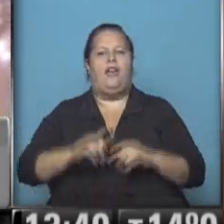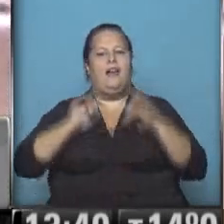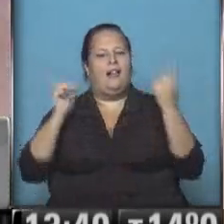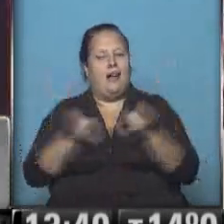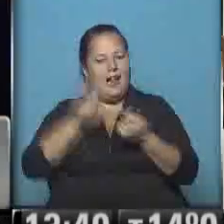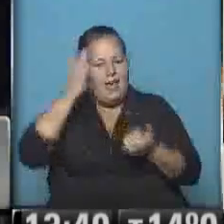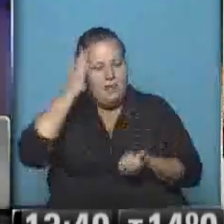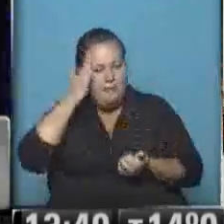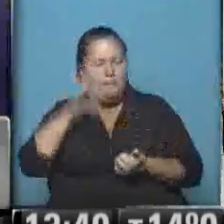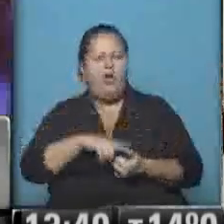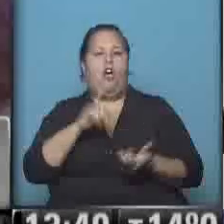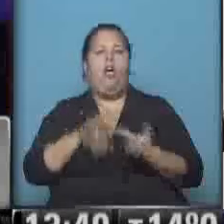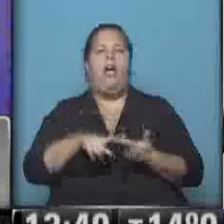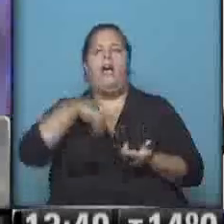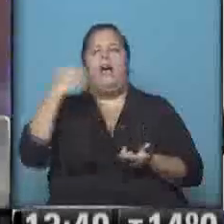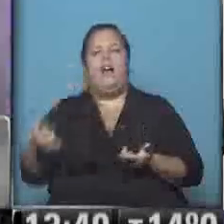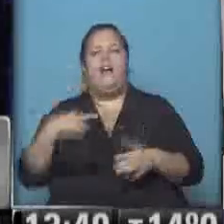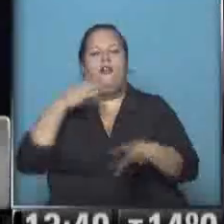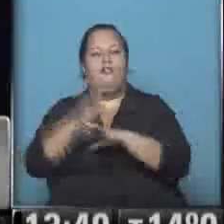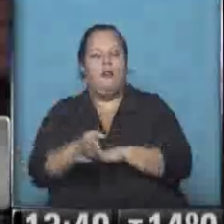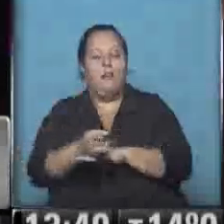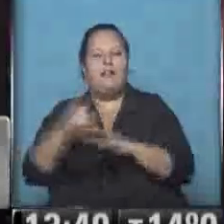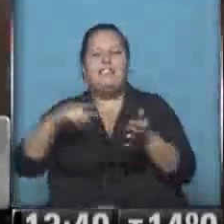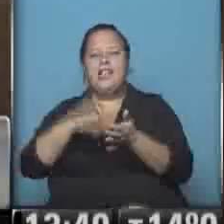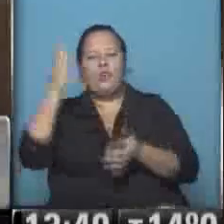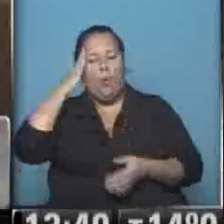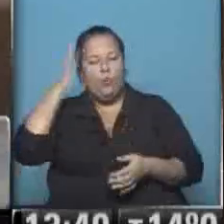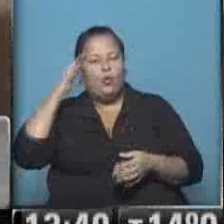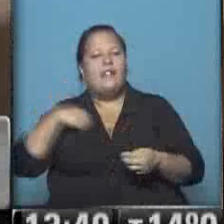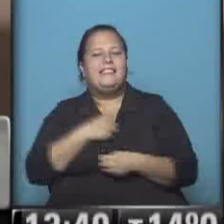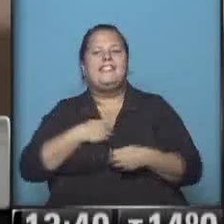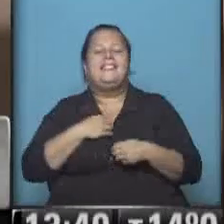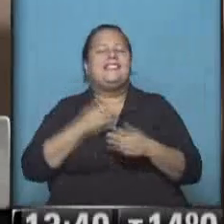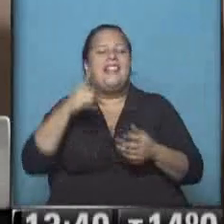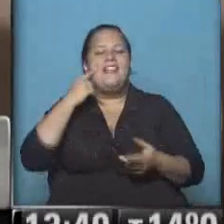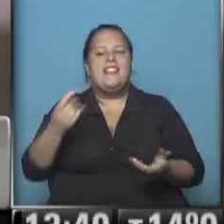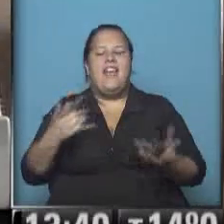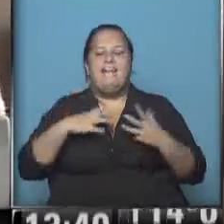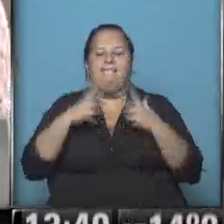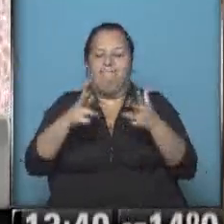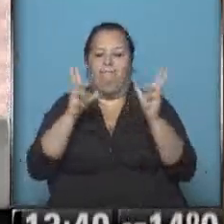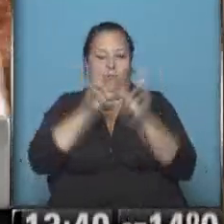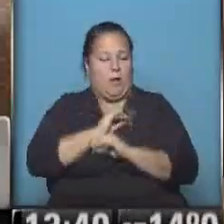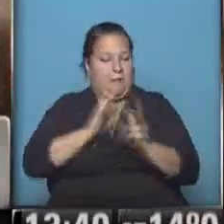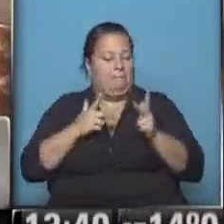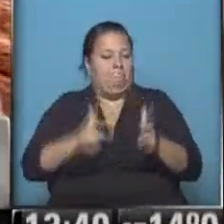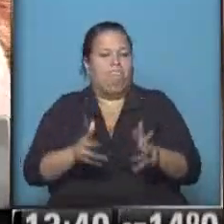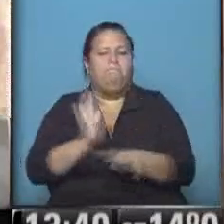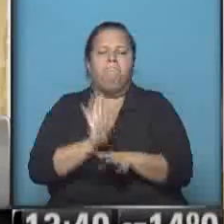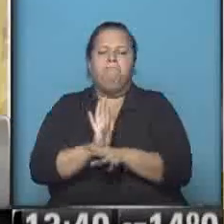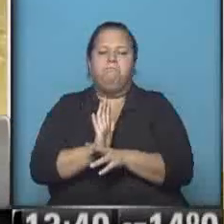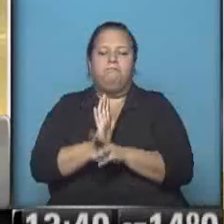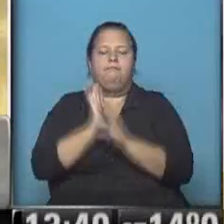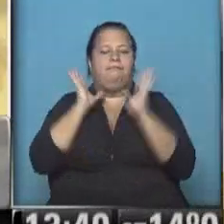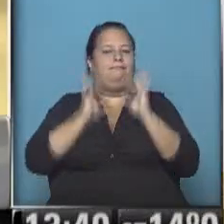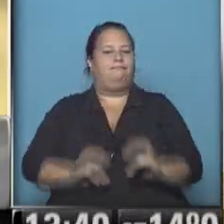de la memoria. Después cuando entramos a ese centro cultural que yo sentí, ese día me faltaron las palabras. Creí como que se me venía